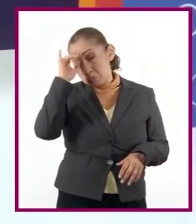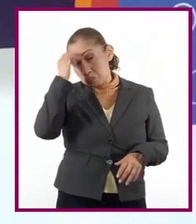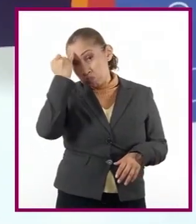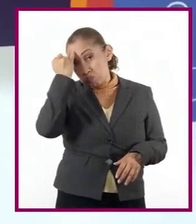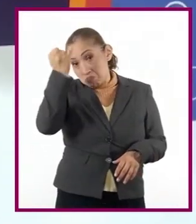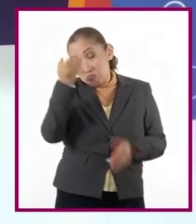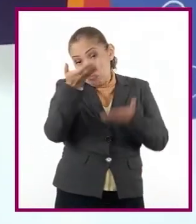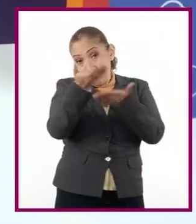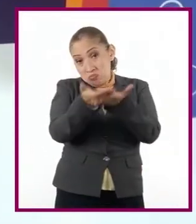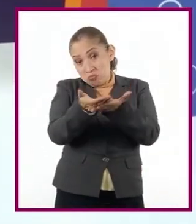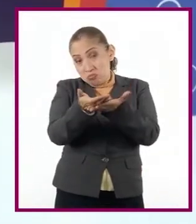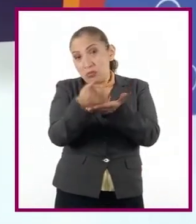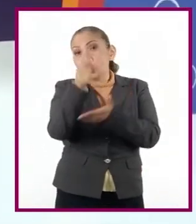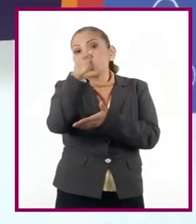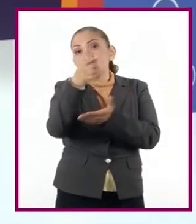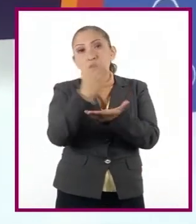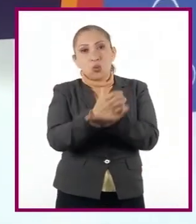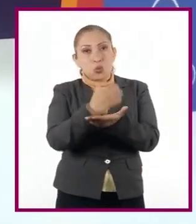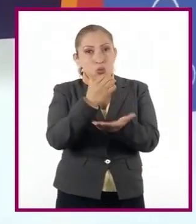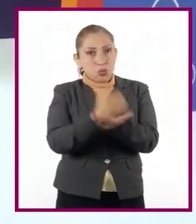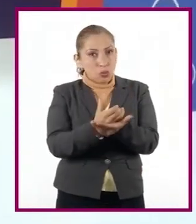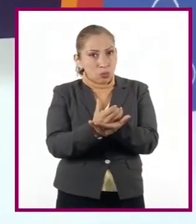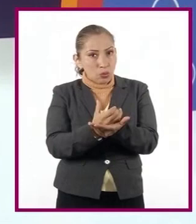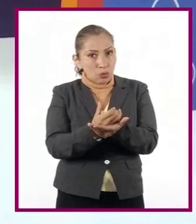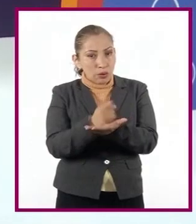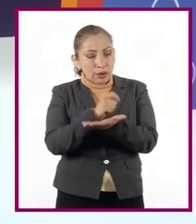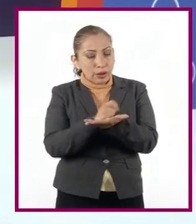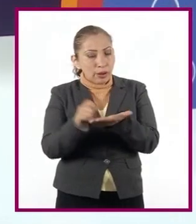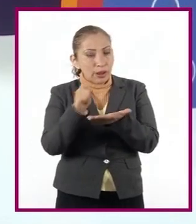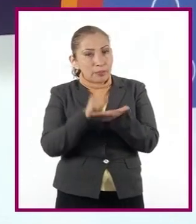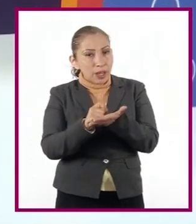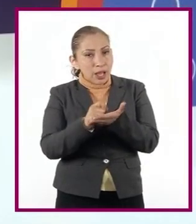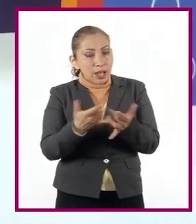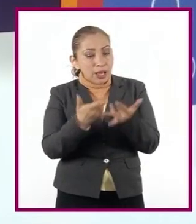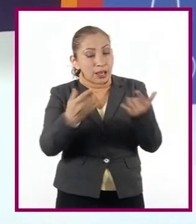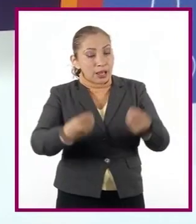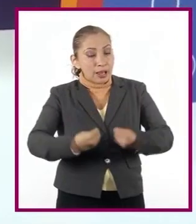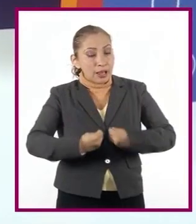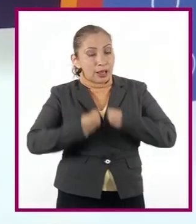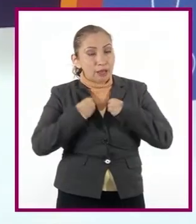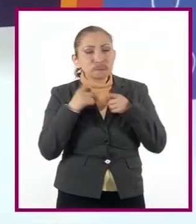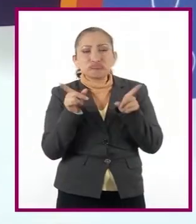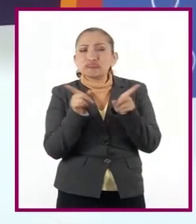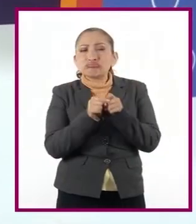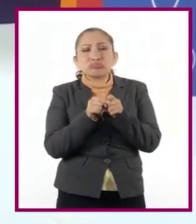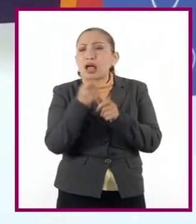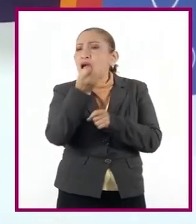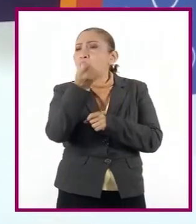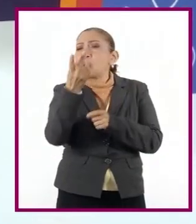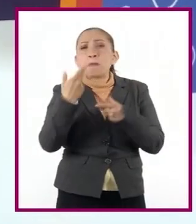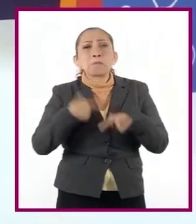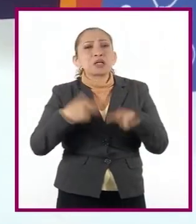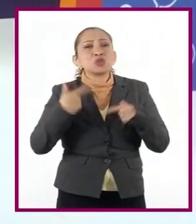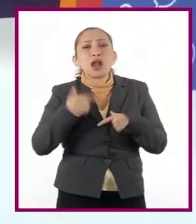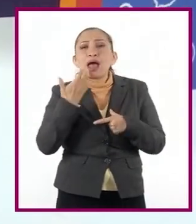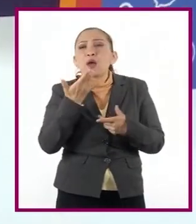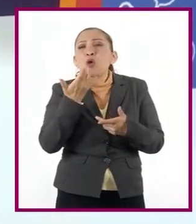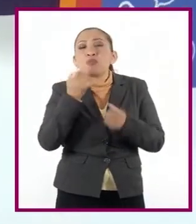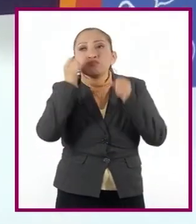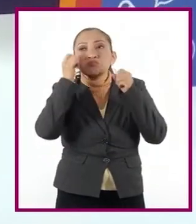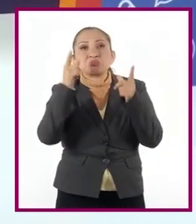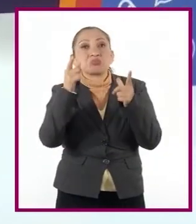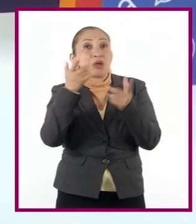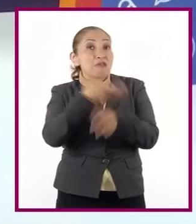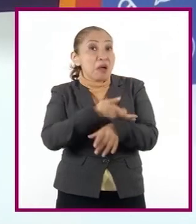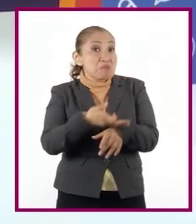que en su cuaderno escriban una biografía corta de alguna persona que les inspire.